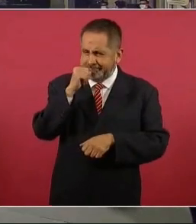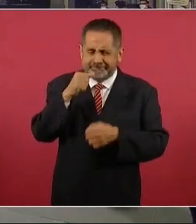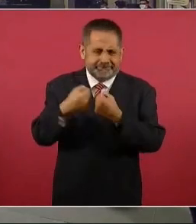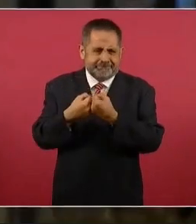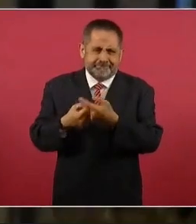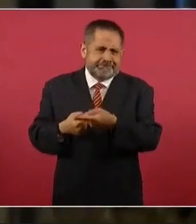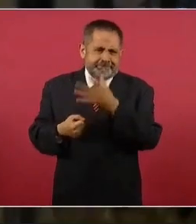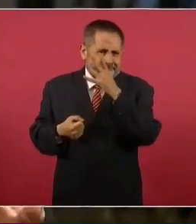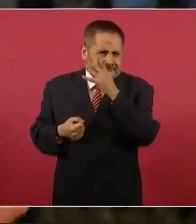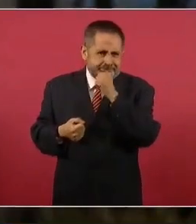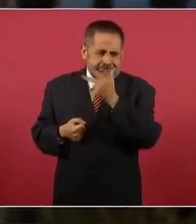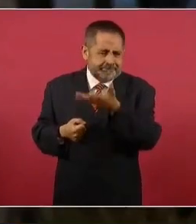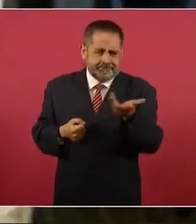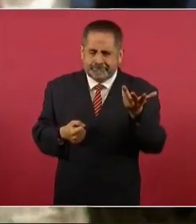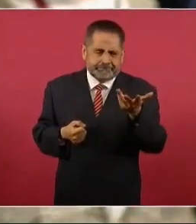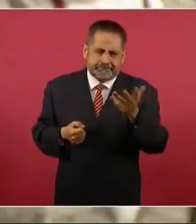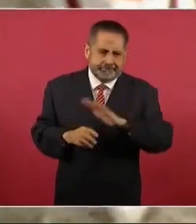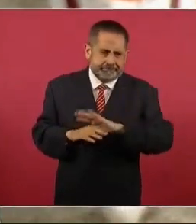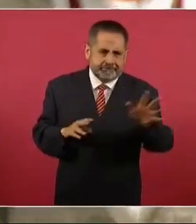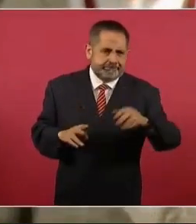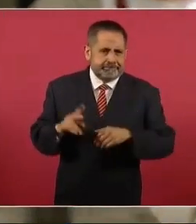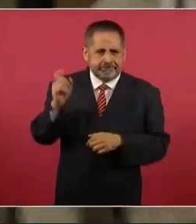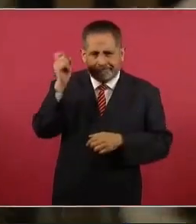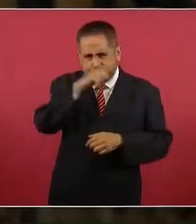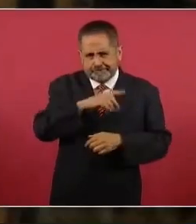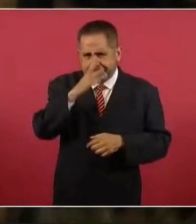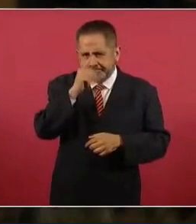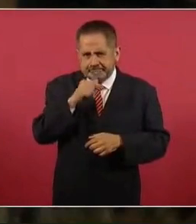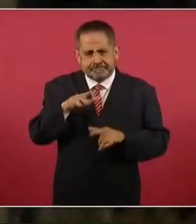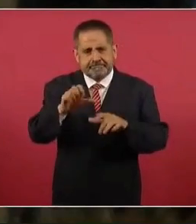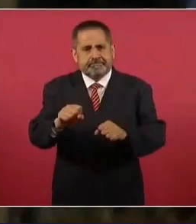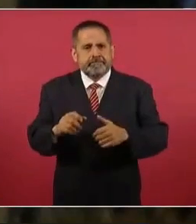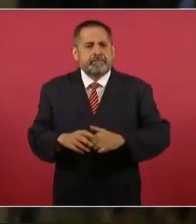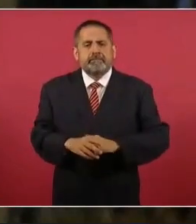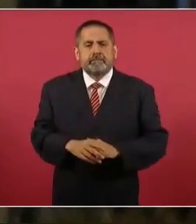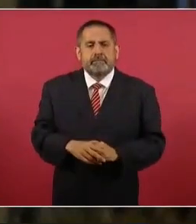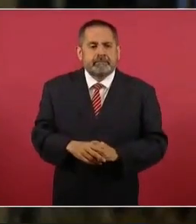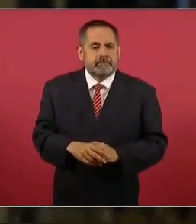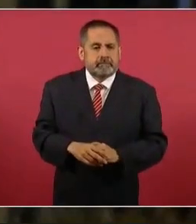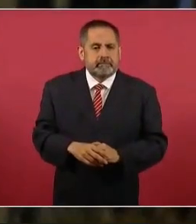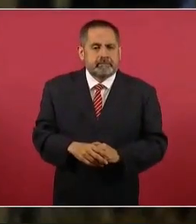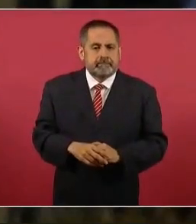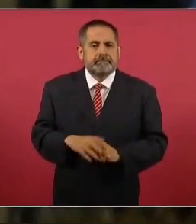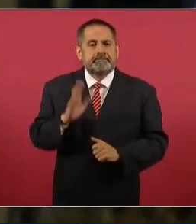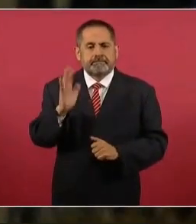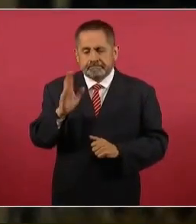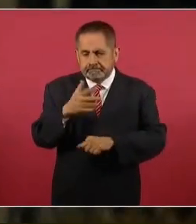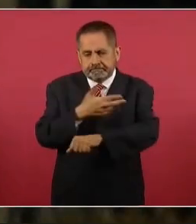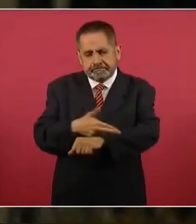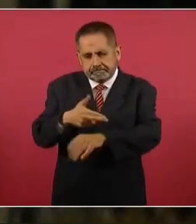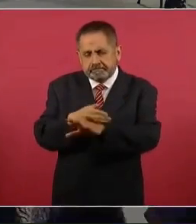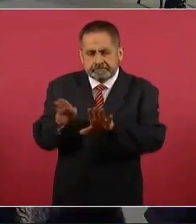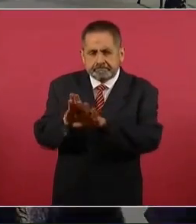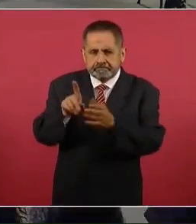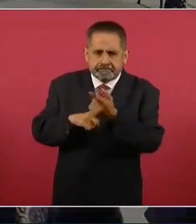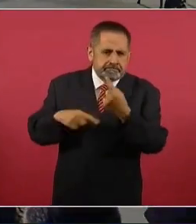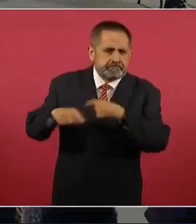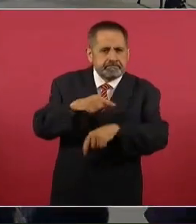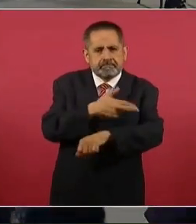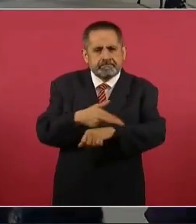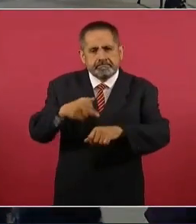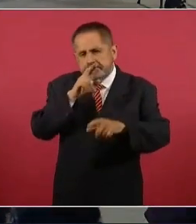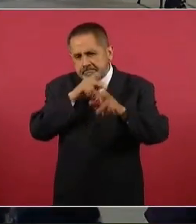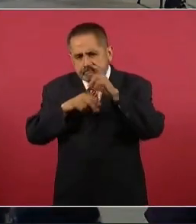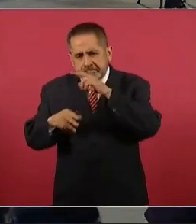frontera, pues realmente son temas francamente inasequibles. Y ya se encuentran bastante desesperadas estas familias